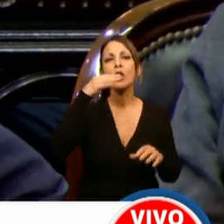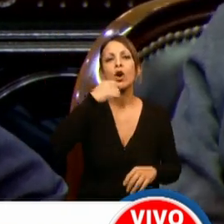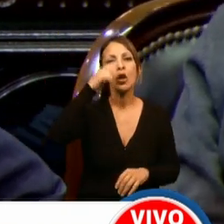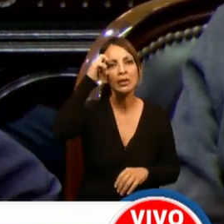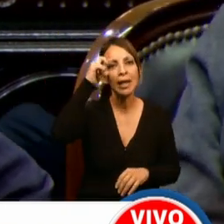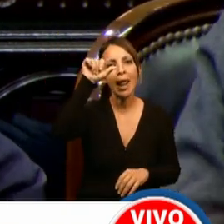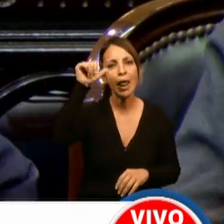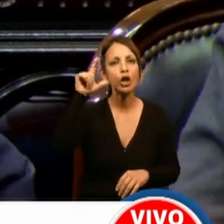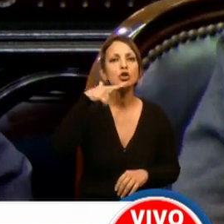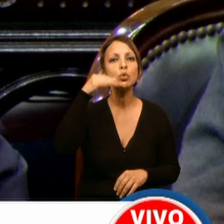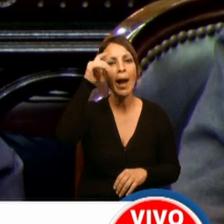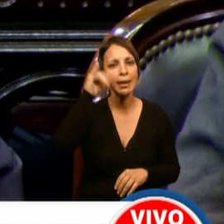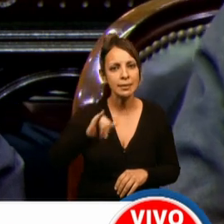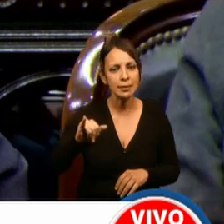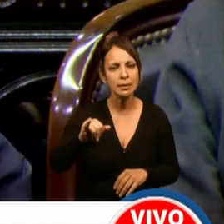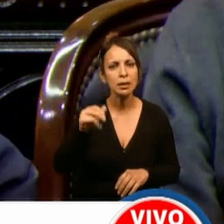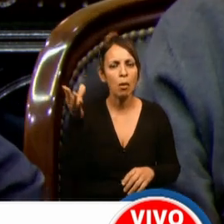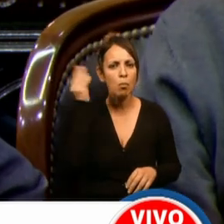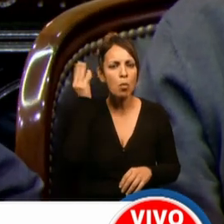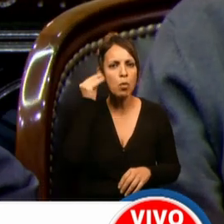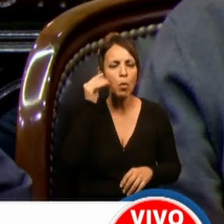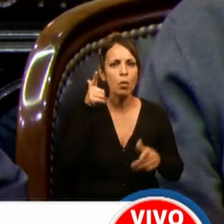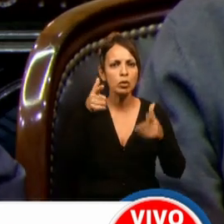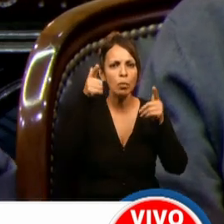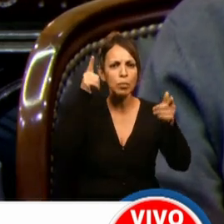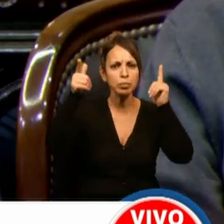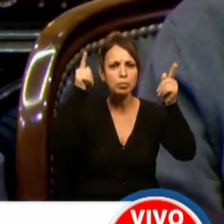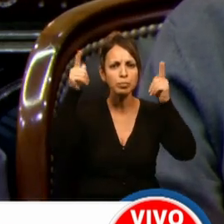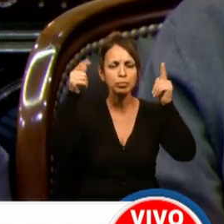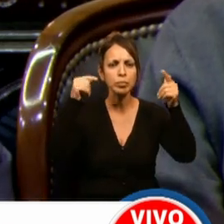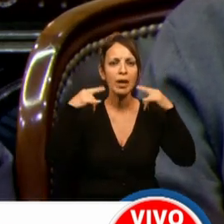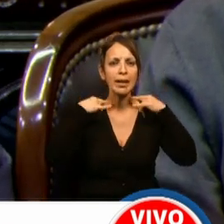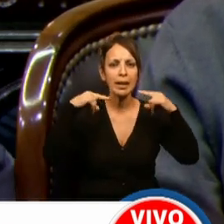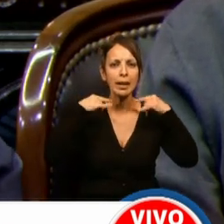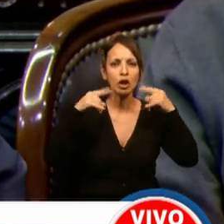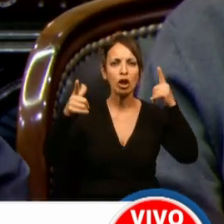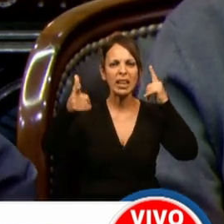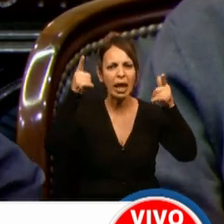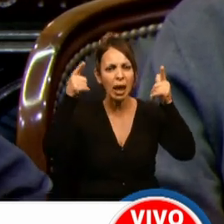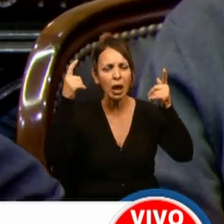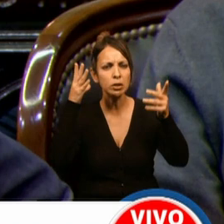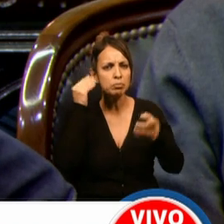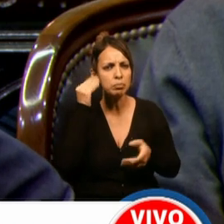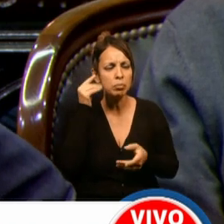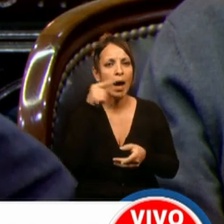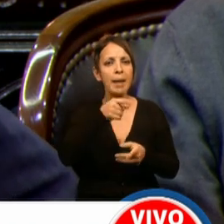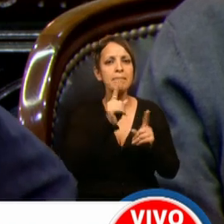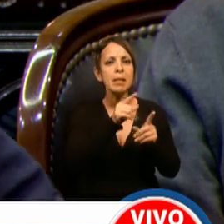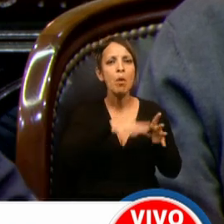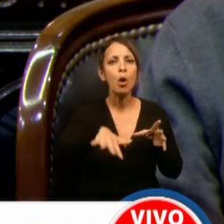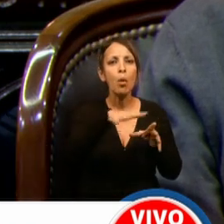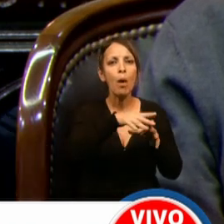se escucharon tiros y gritos y allí asesinaron